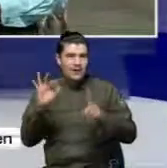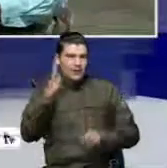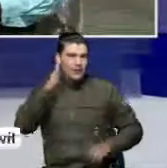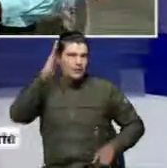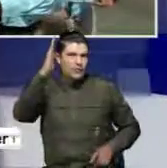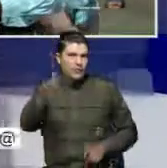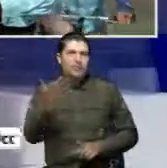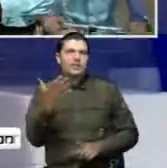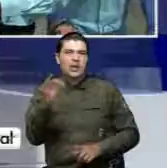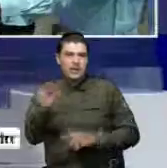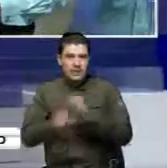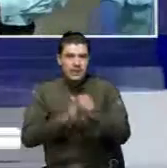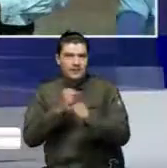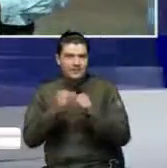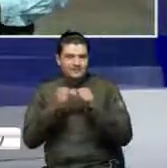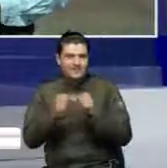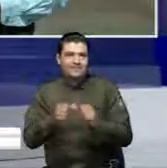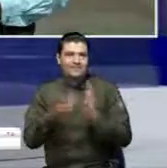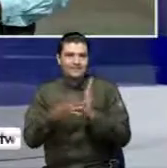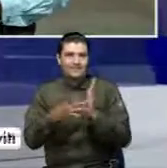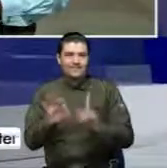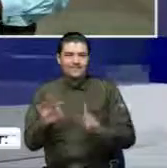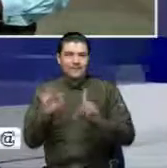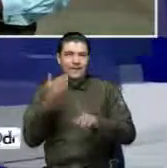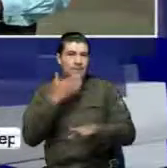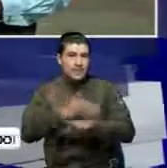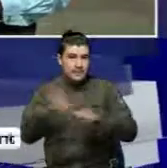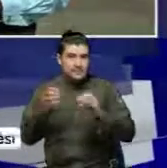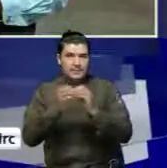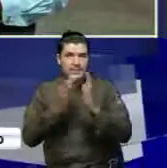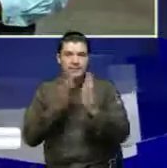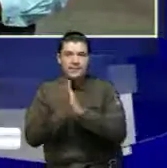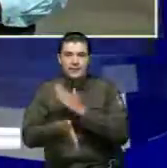original de la carrera Quinta con 15. Continúen ustedes, compañeros, en estudio.